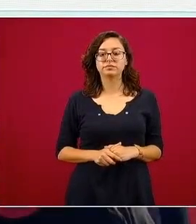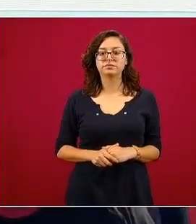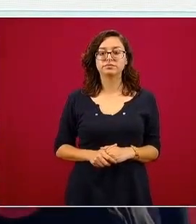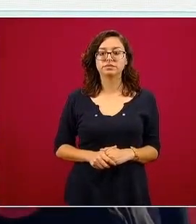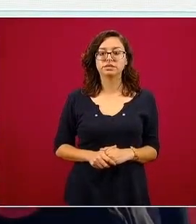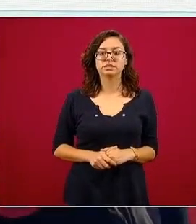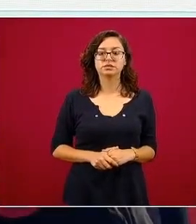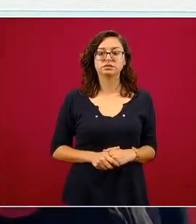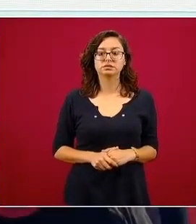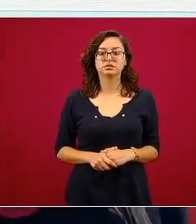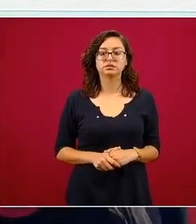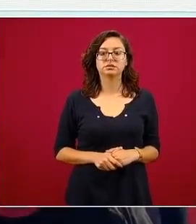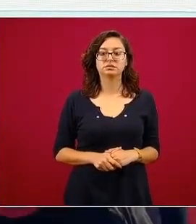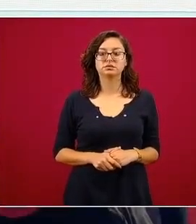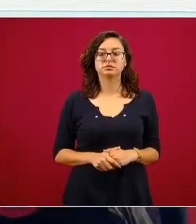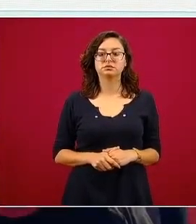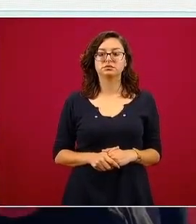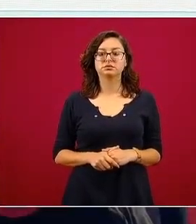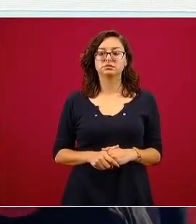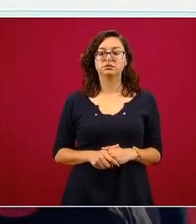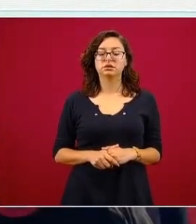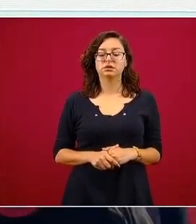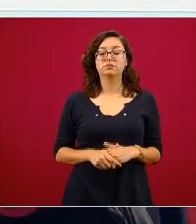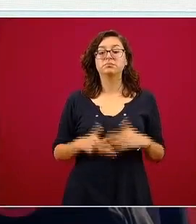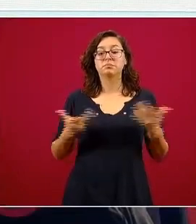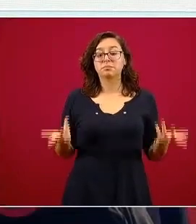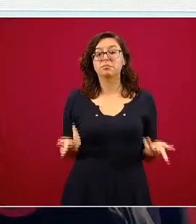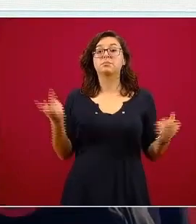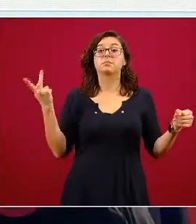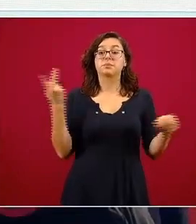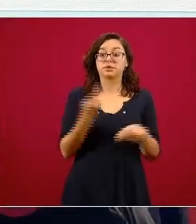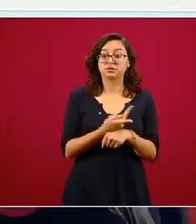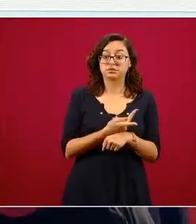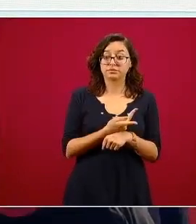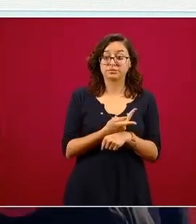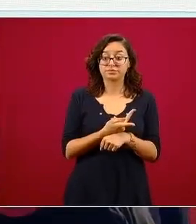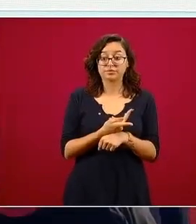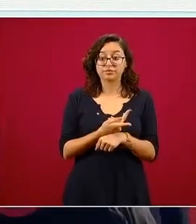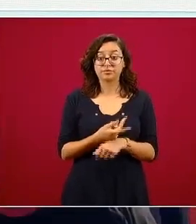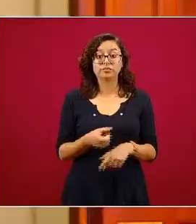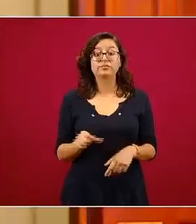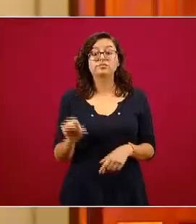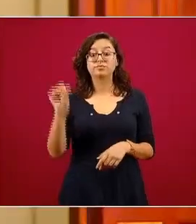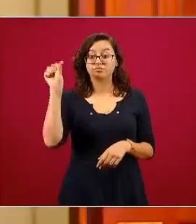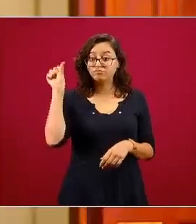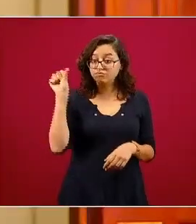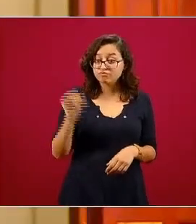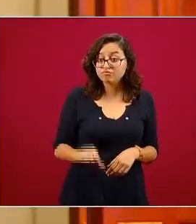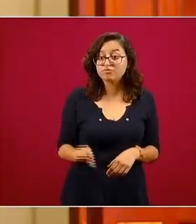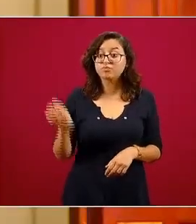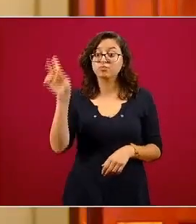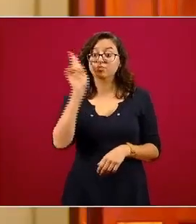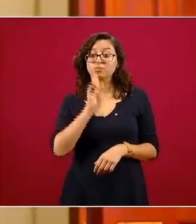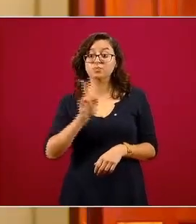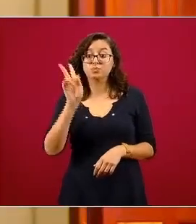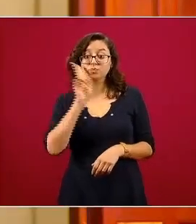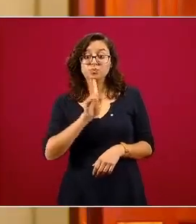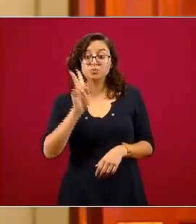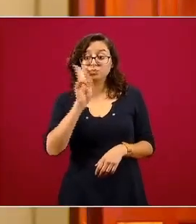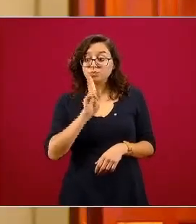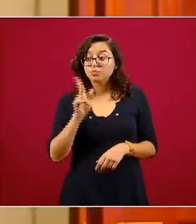Y entonces, hoy en día, el ensayo que se debe de utilizar para